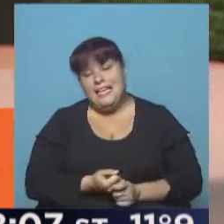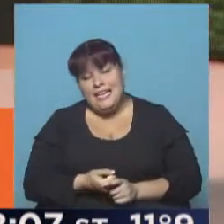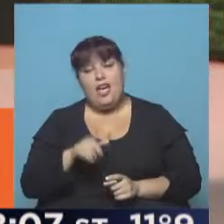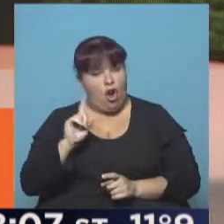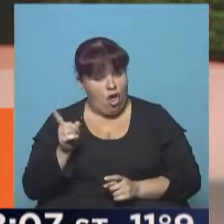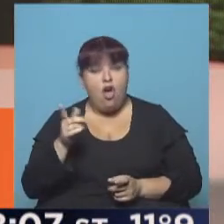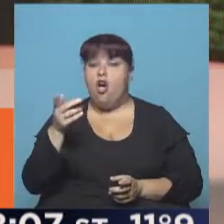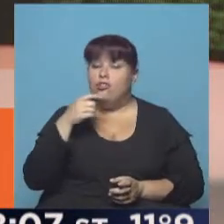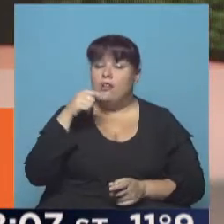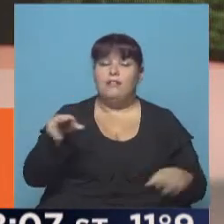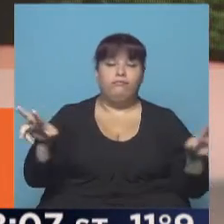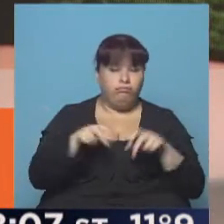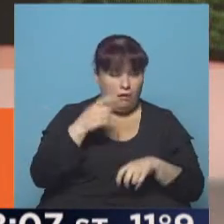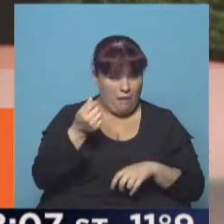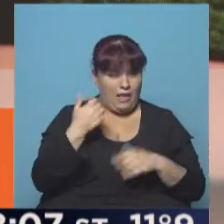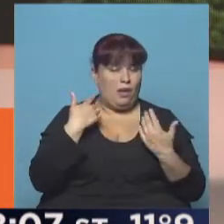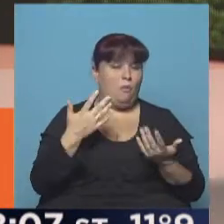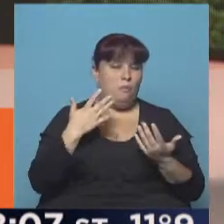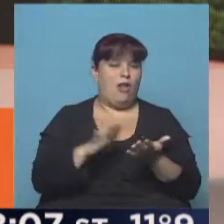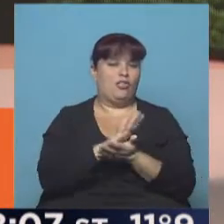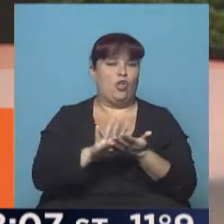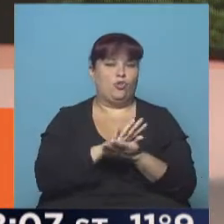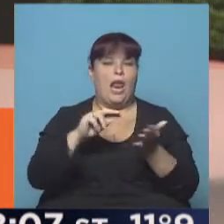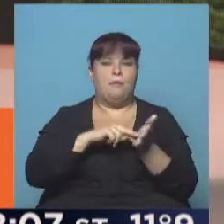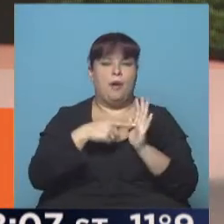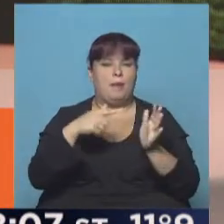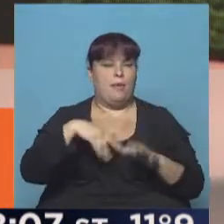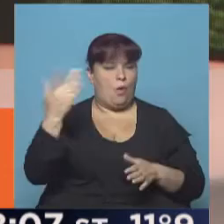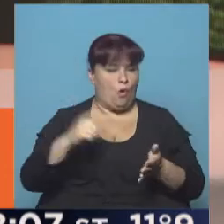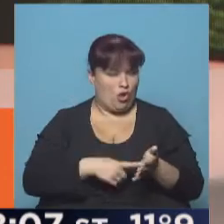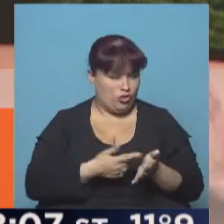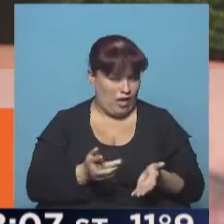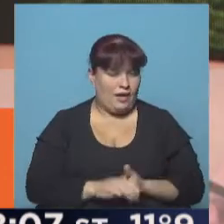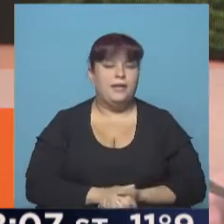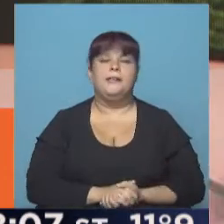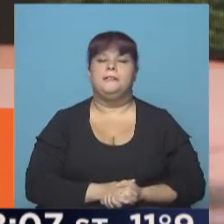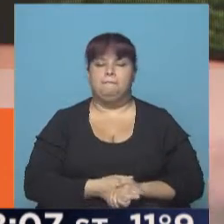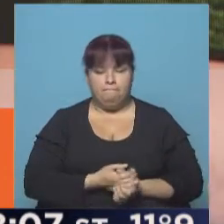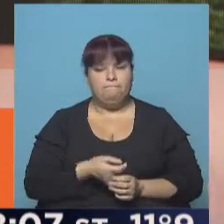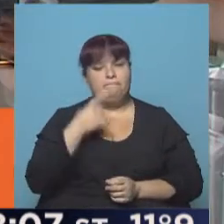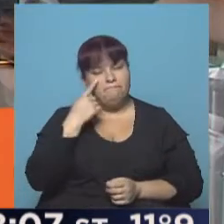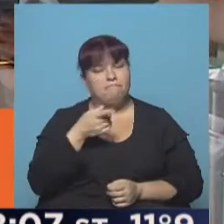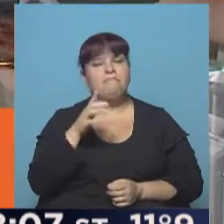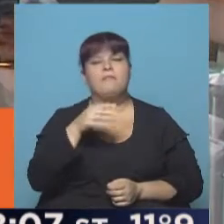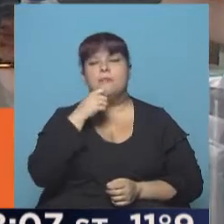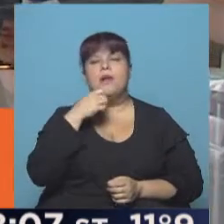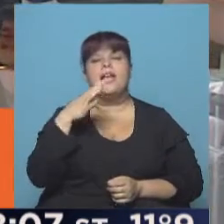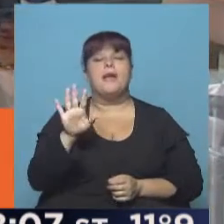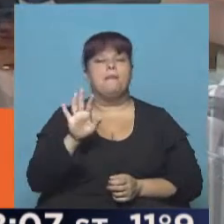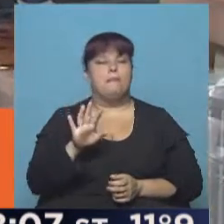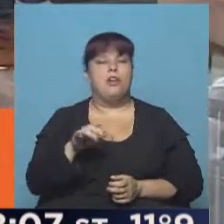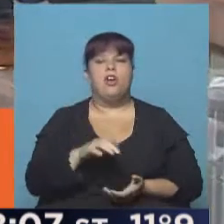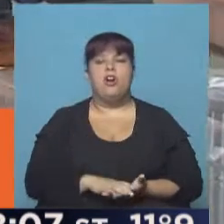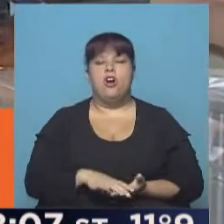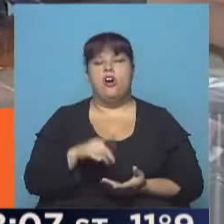que, por ejemplo, con este ingreso de dinero se podía solucionar el déficit de la provincia de Buenos Aires. Claro. Ahora, fíjese usted si equilibraría de